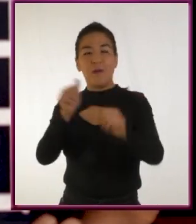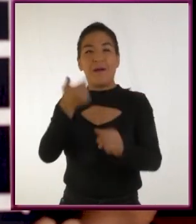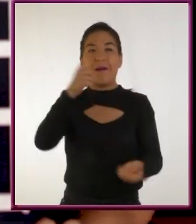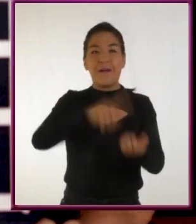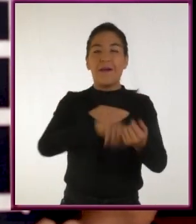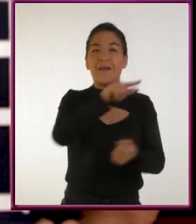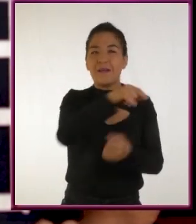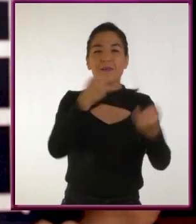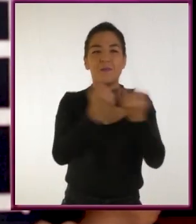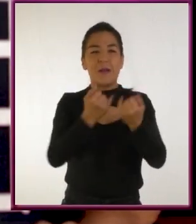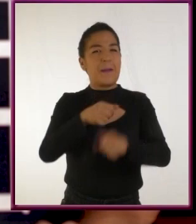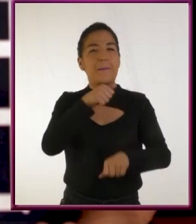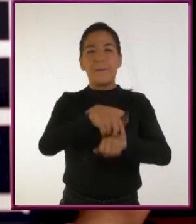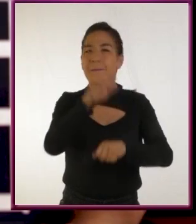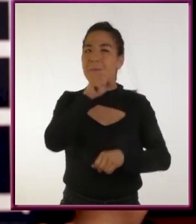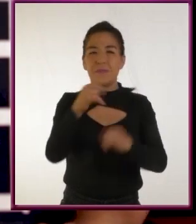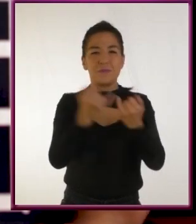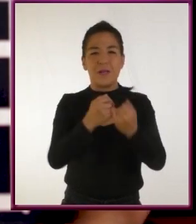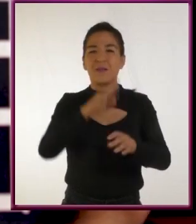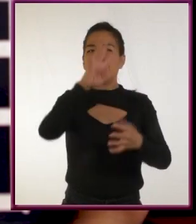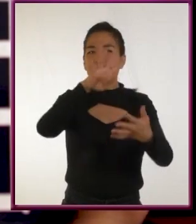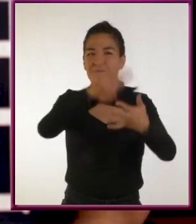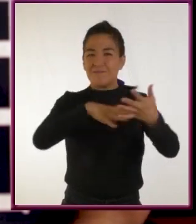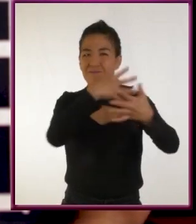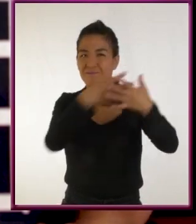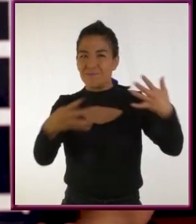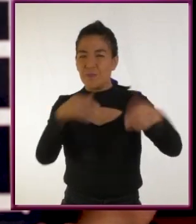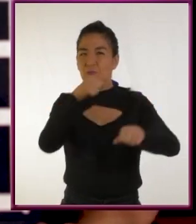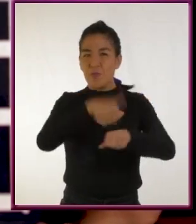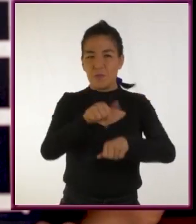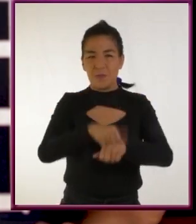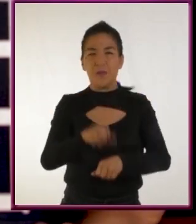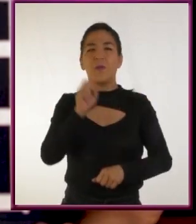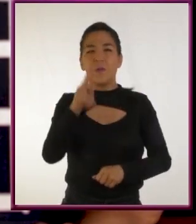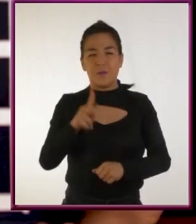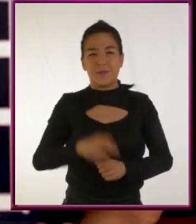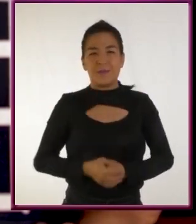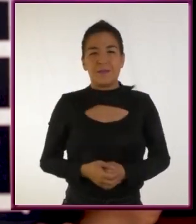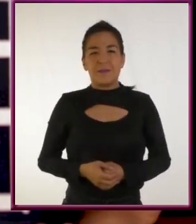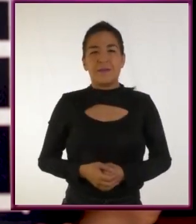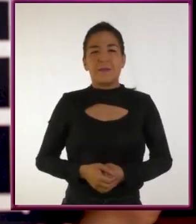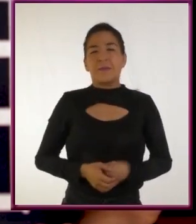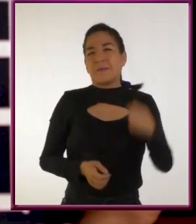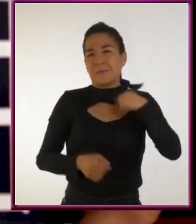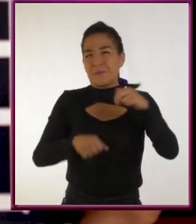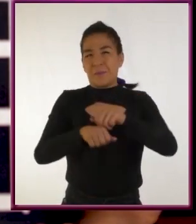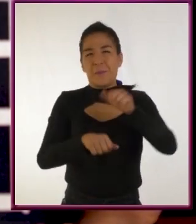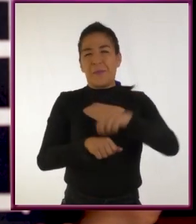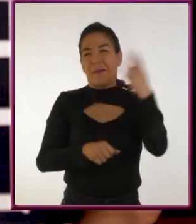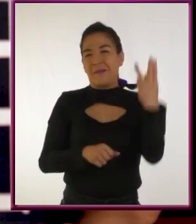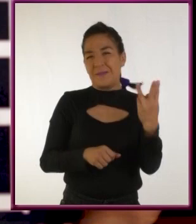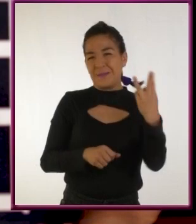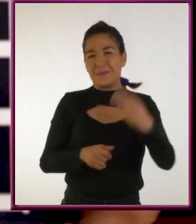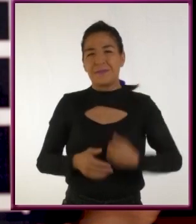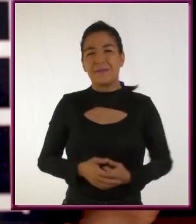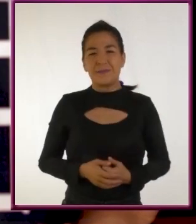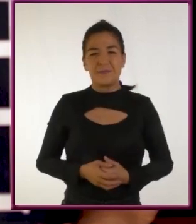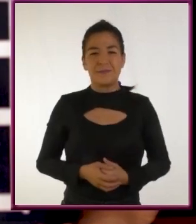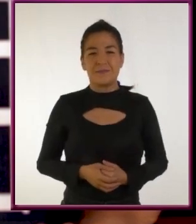si intersecta o no con otro que esté en la misma fila, columna o región. Ok, por ejemplo, si yo pongo aquí un